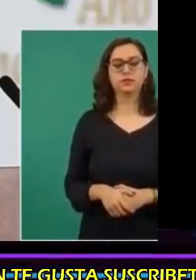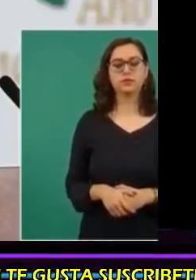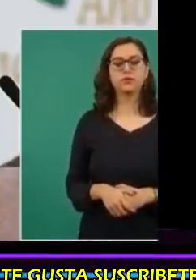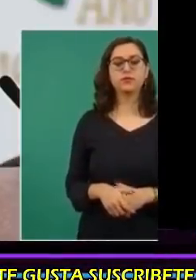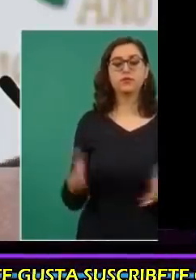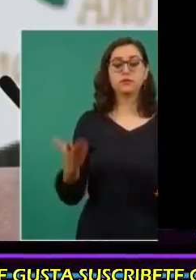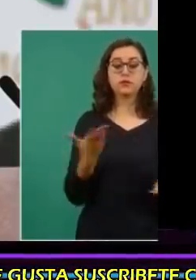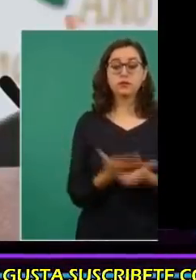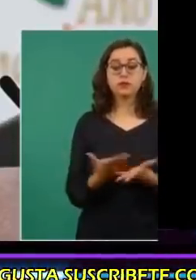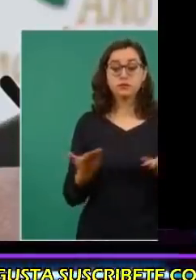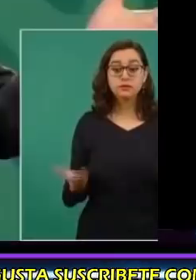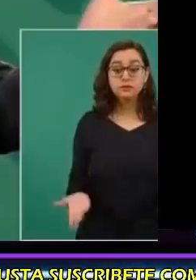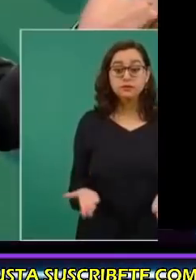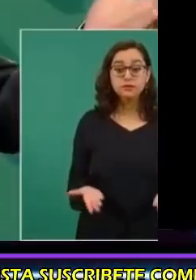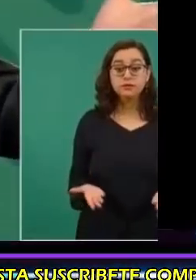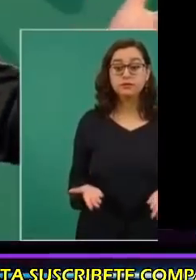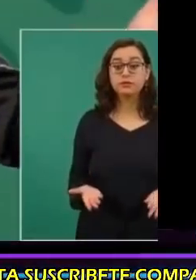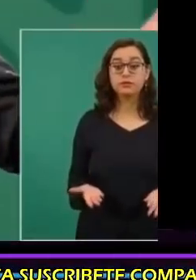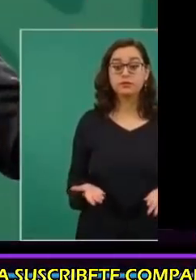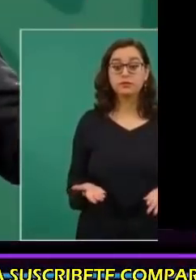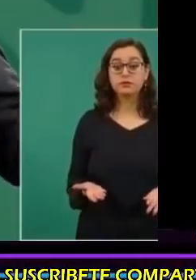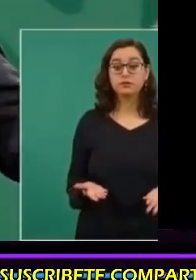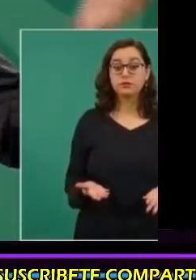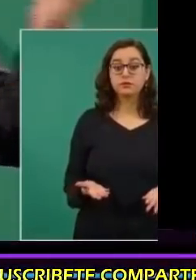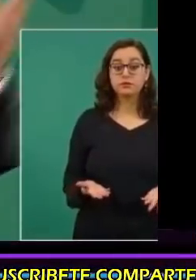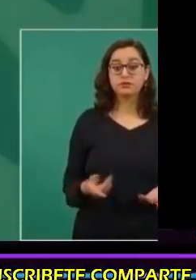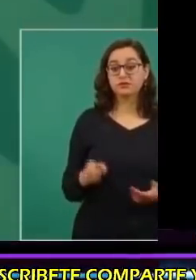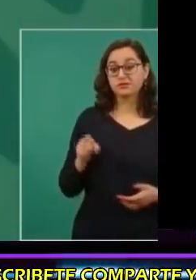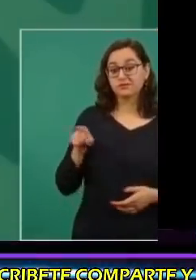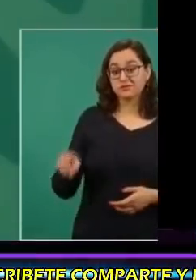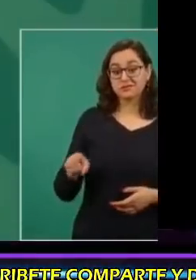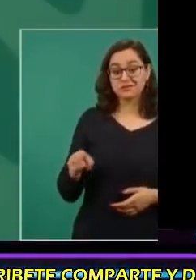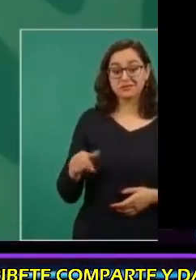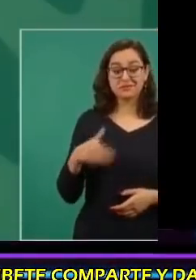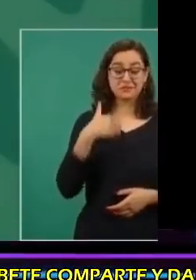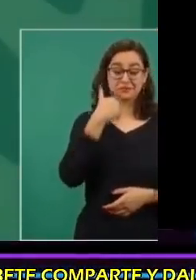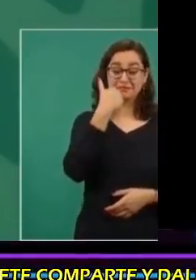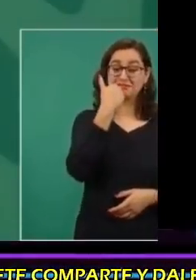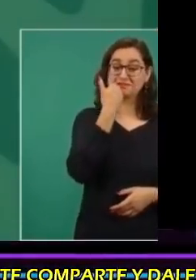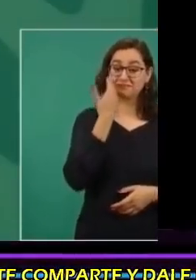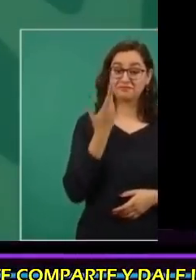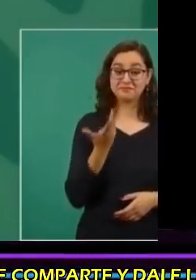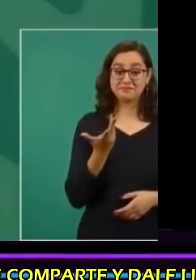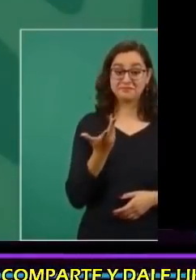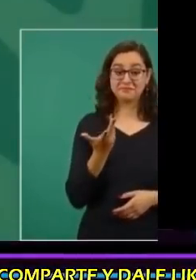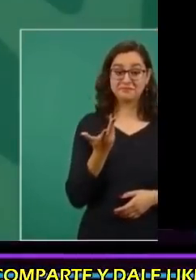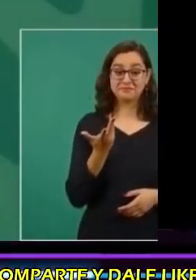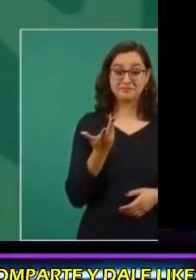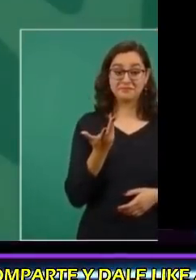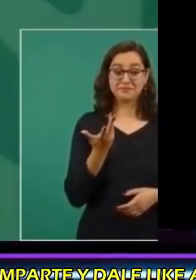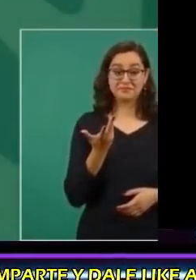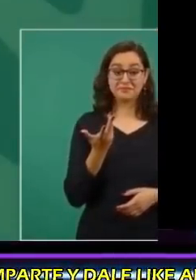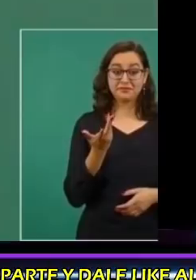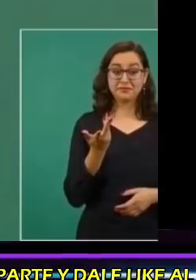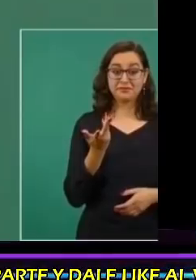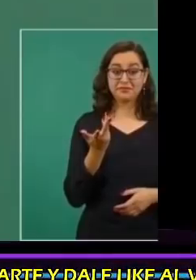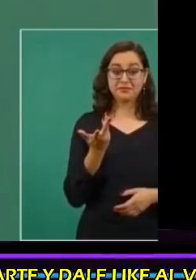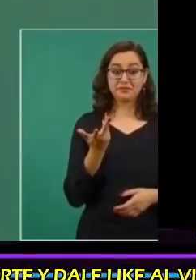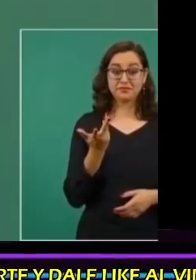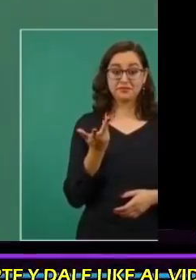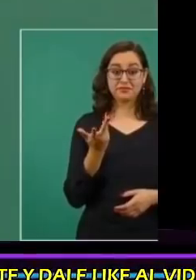y ahora se quiere convertir en el paladín de